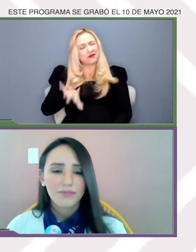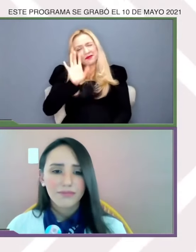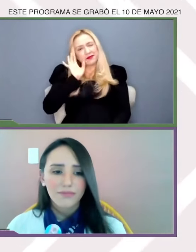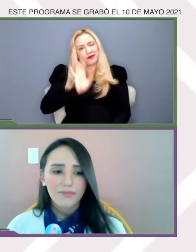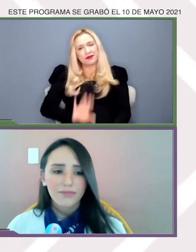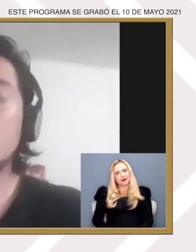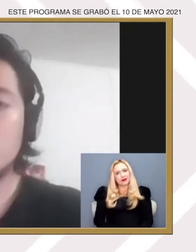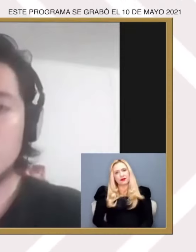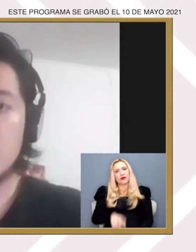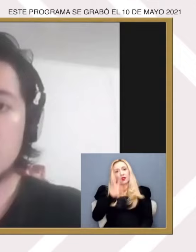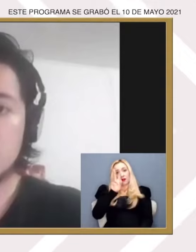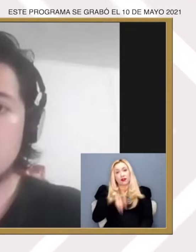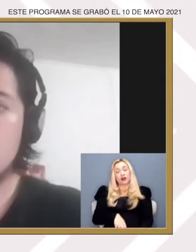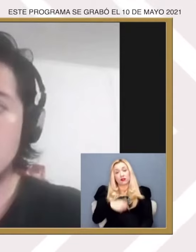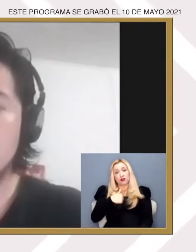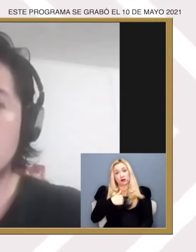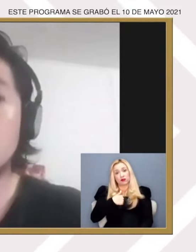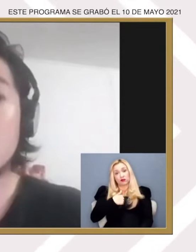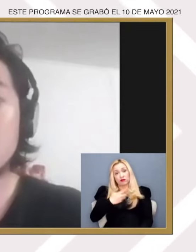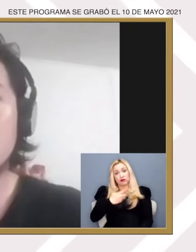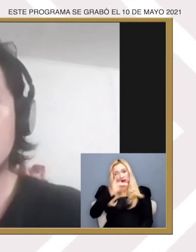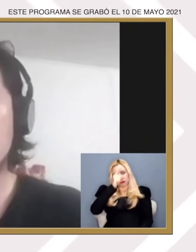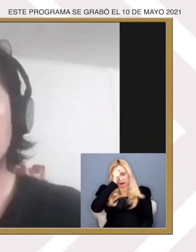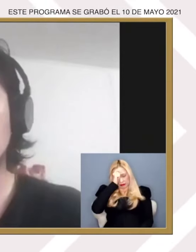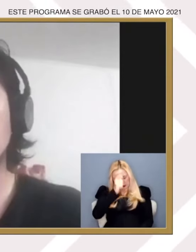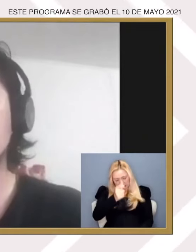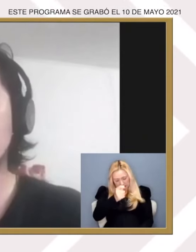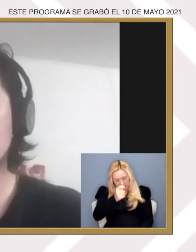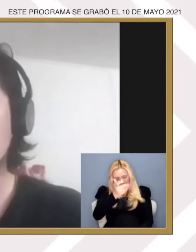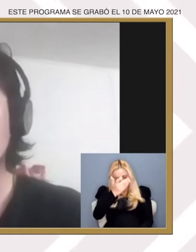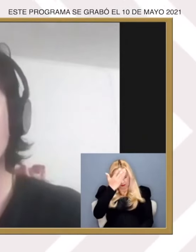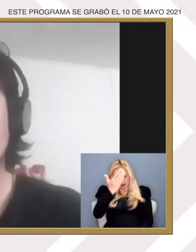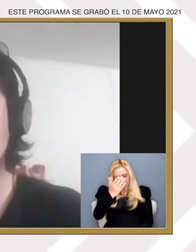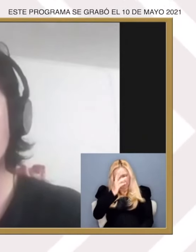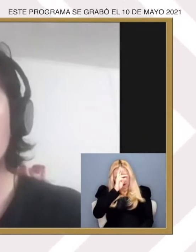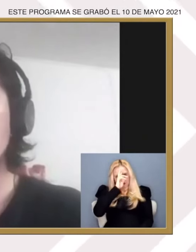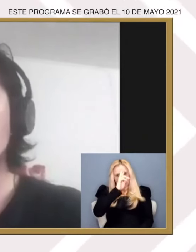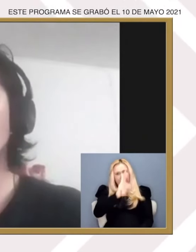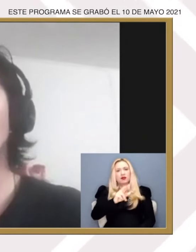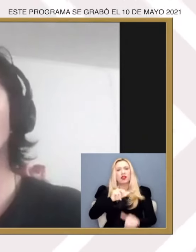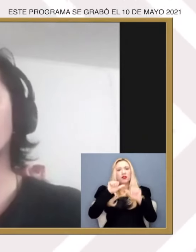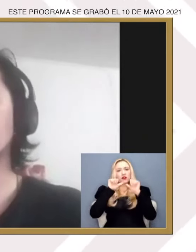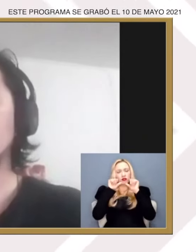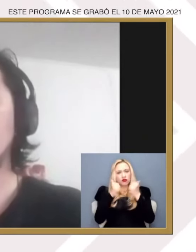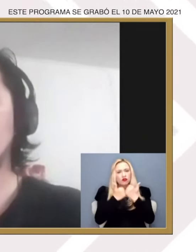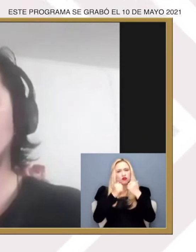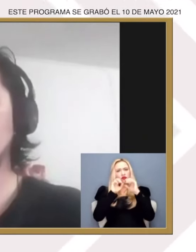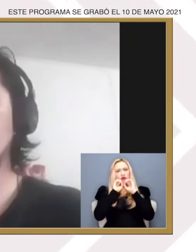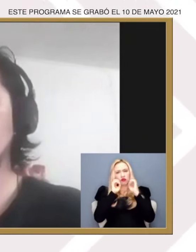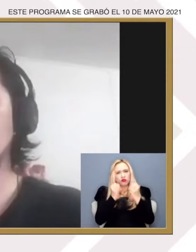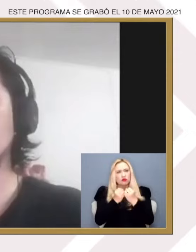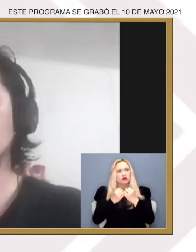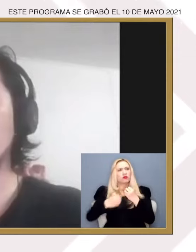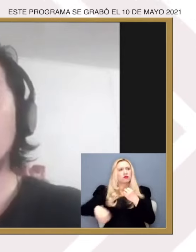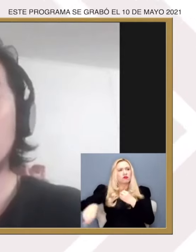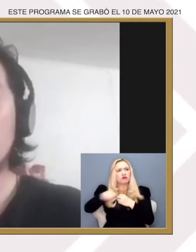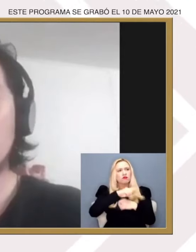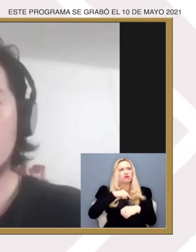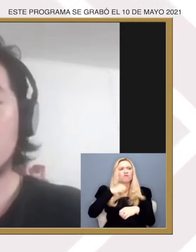quisiera yo reconocer el esfuerzo que están haciendo muchísimas organizaciones por